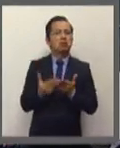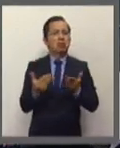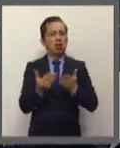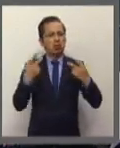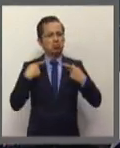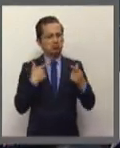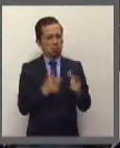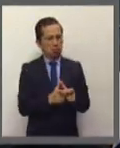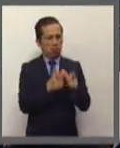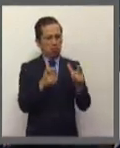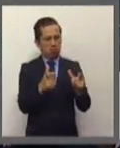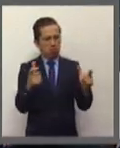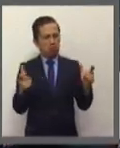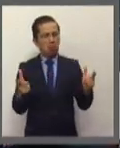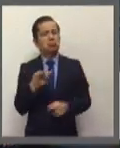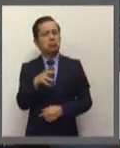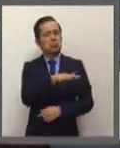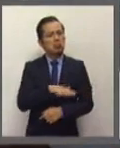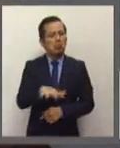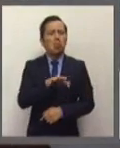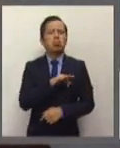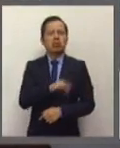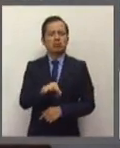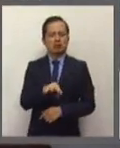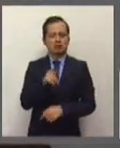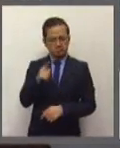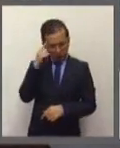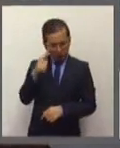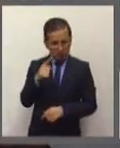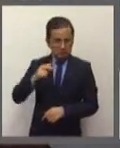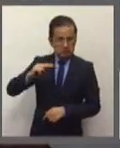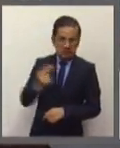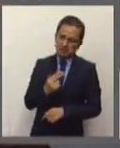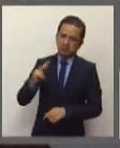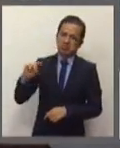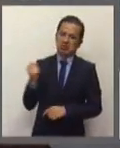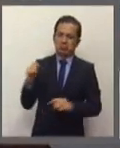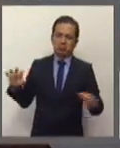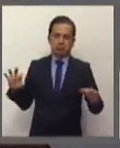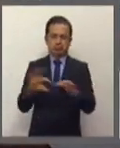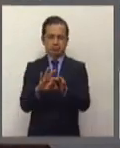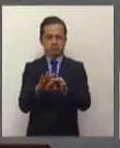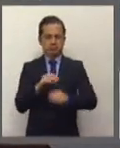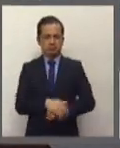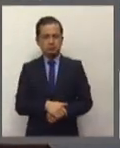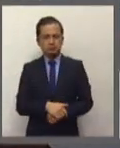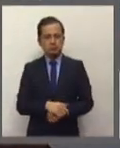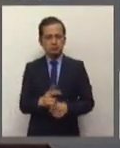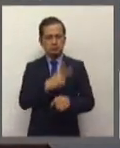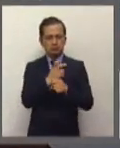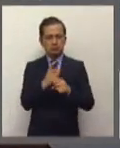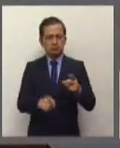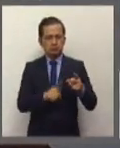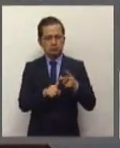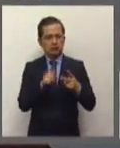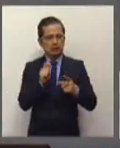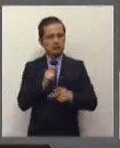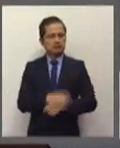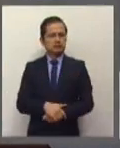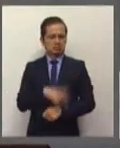Ahora las grandes poblaciones hacen que la tecnología sea indispensable. Mientras que la segunda se concentra en una